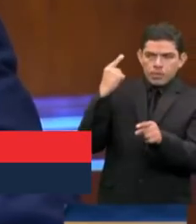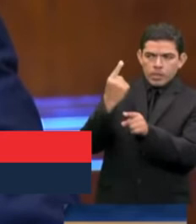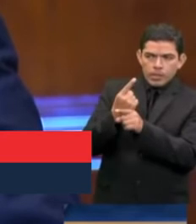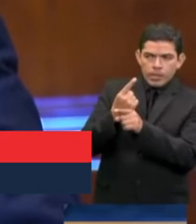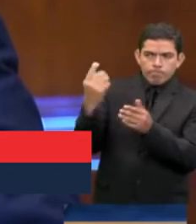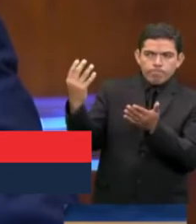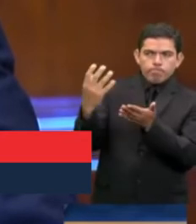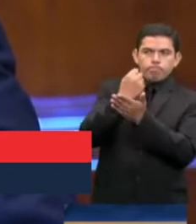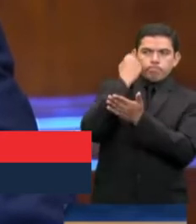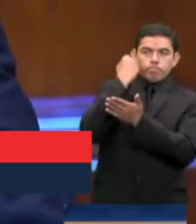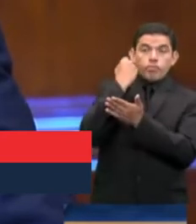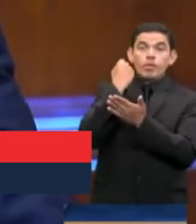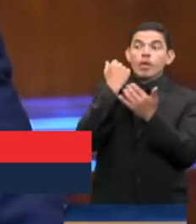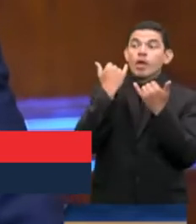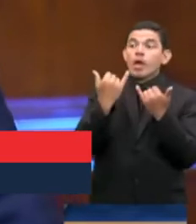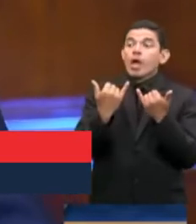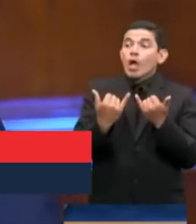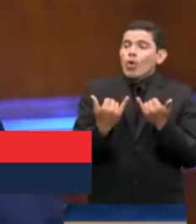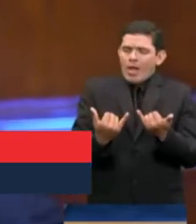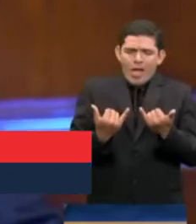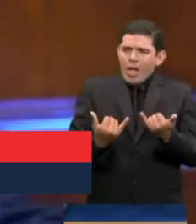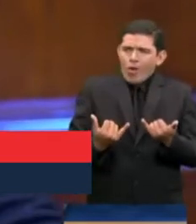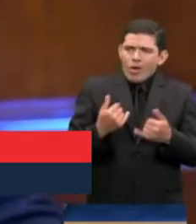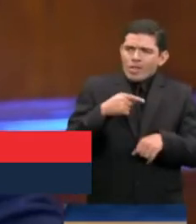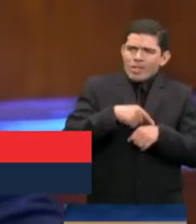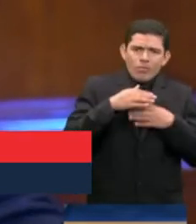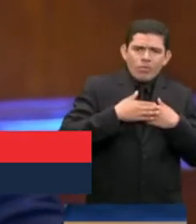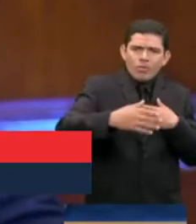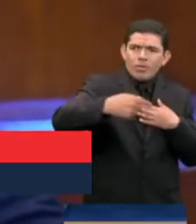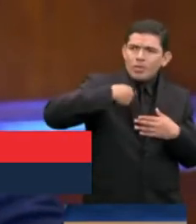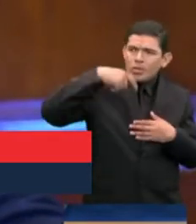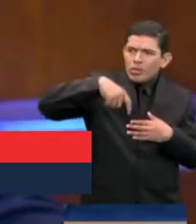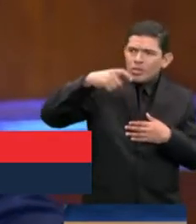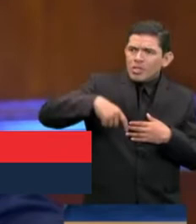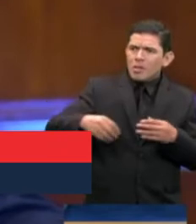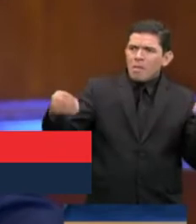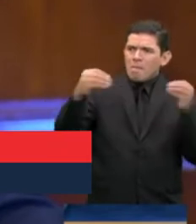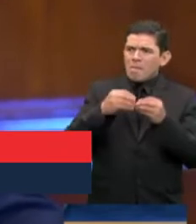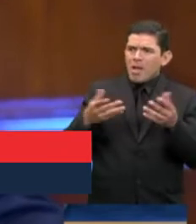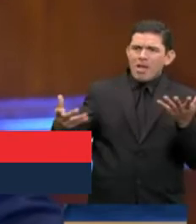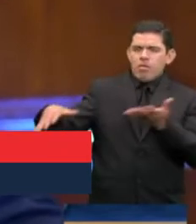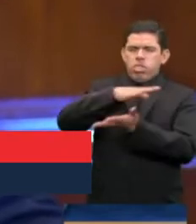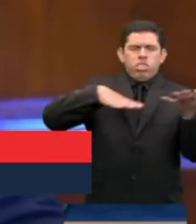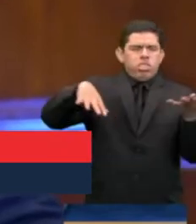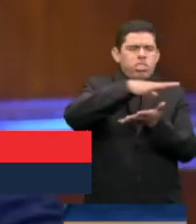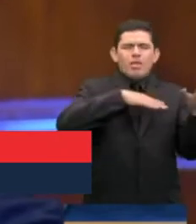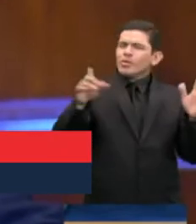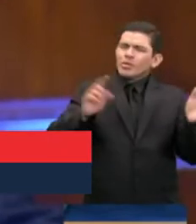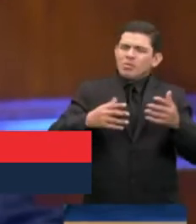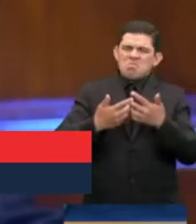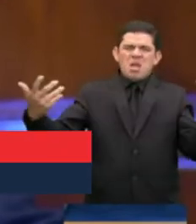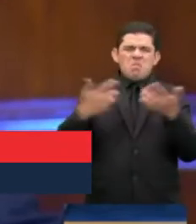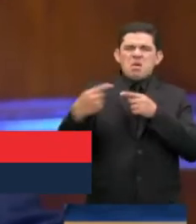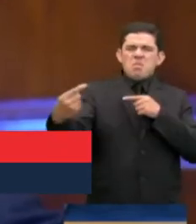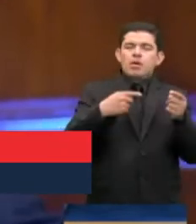llegado es que en este punto de la historia el Ecuador no necesita más elecciones. Lo que el Ecuador